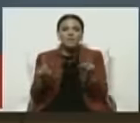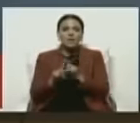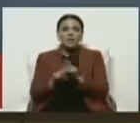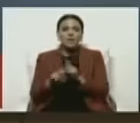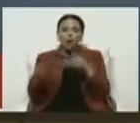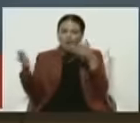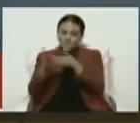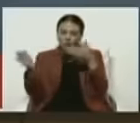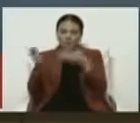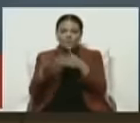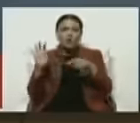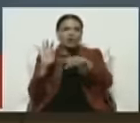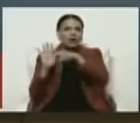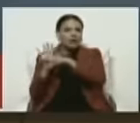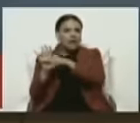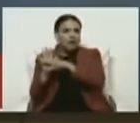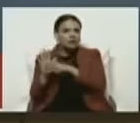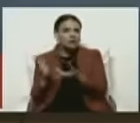totalmente,